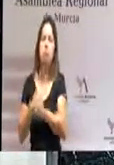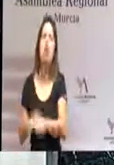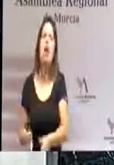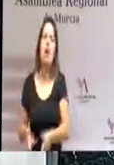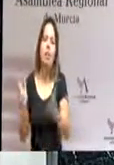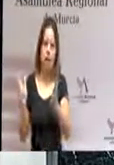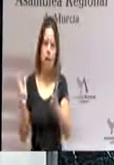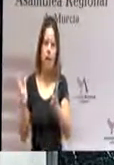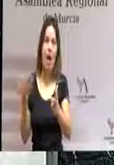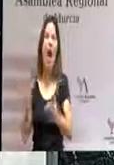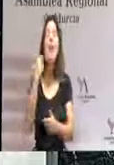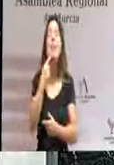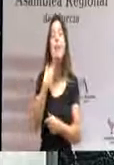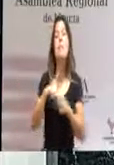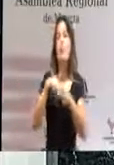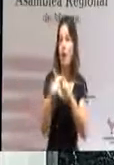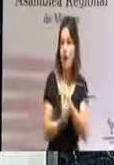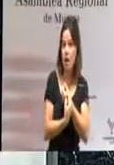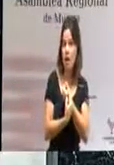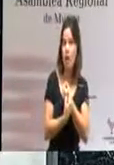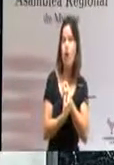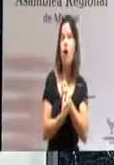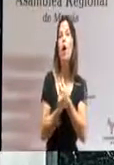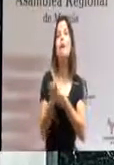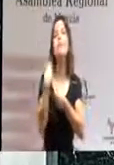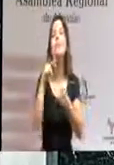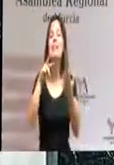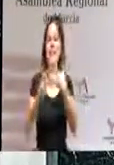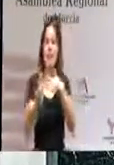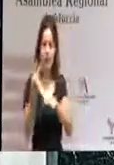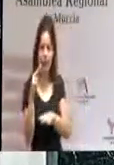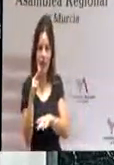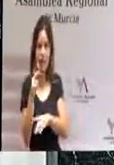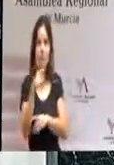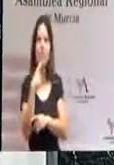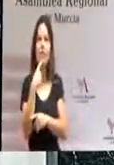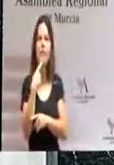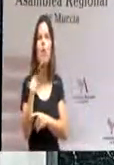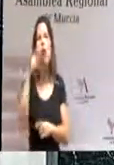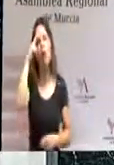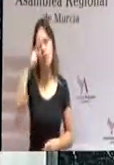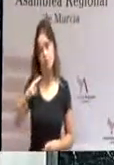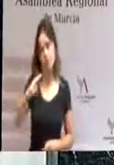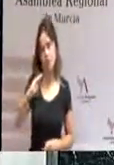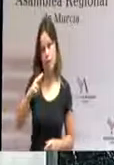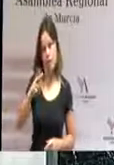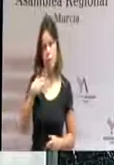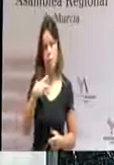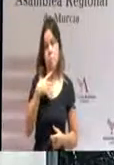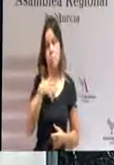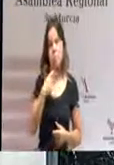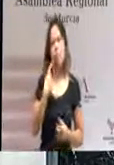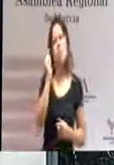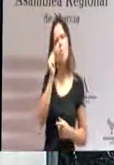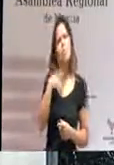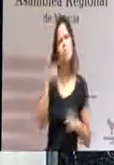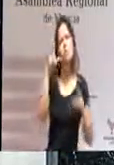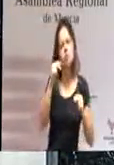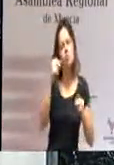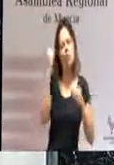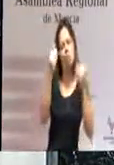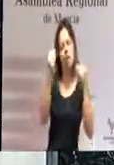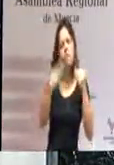Nos habló ayer de participación, nos habló de transparencia, nos habló de honestidad. Por un momento cerré los ojos y pensaba que estaba